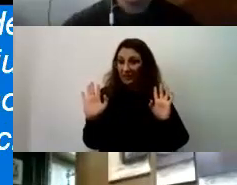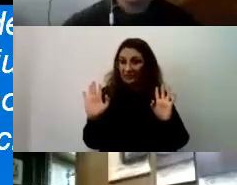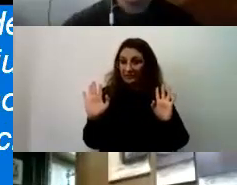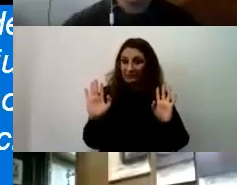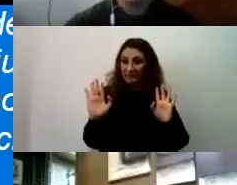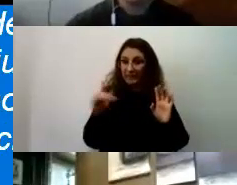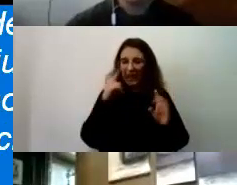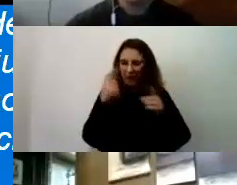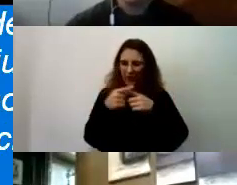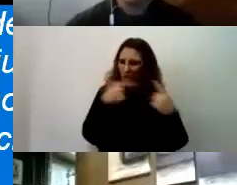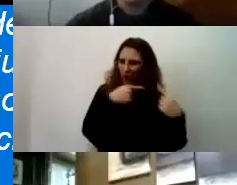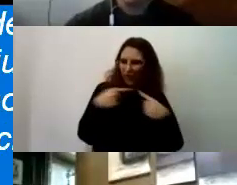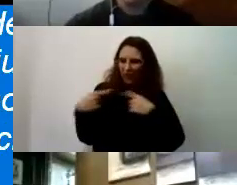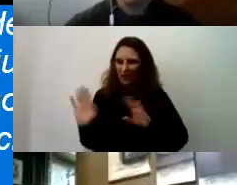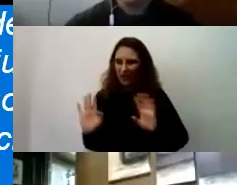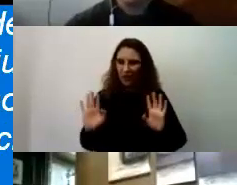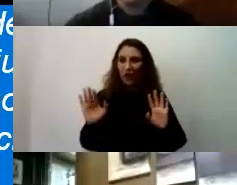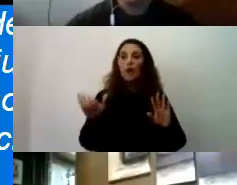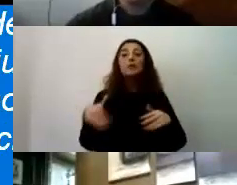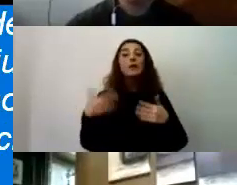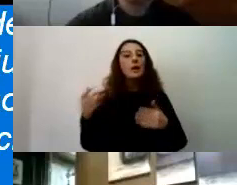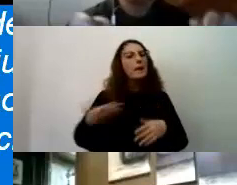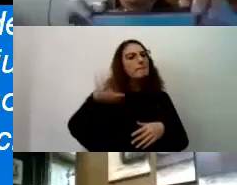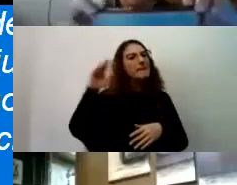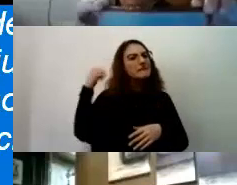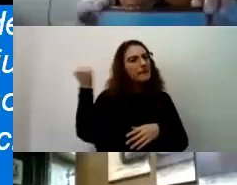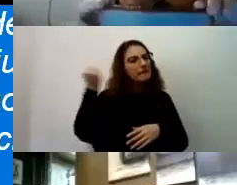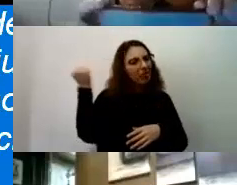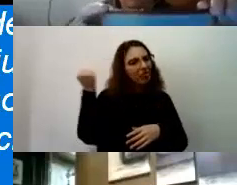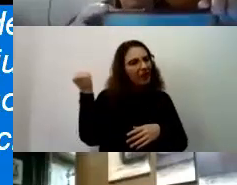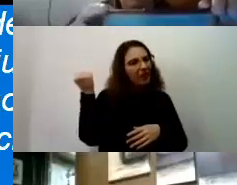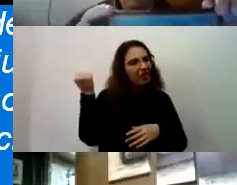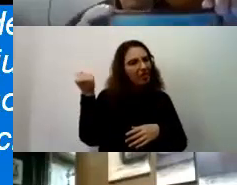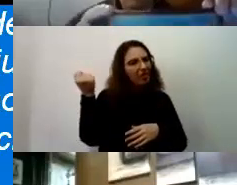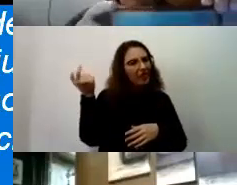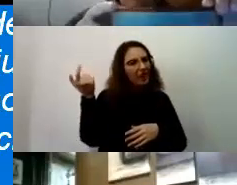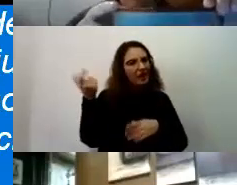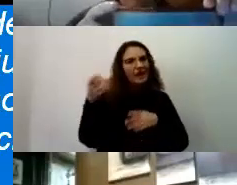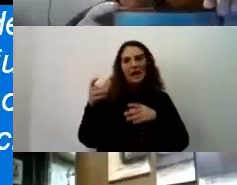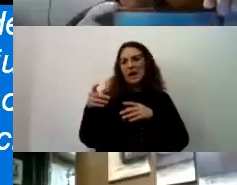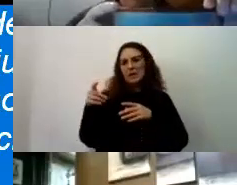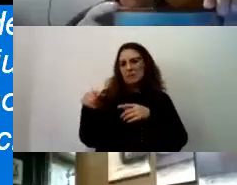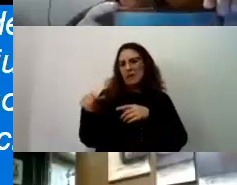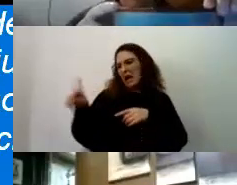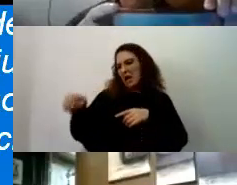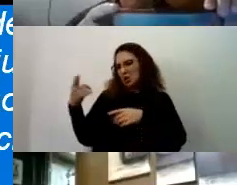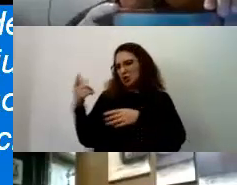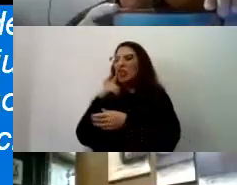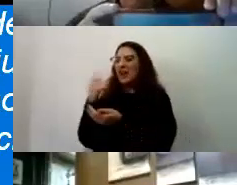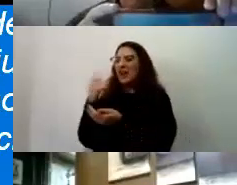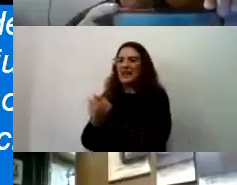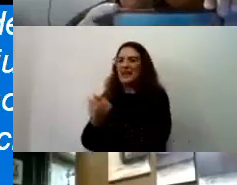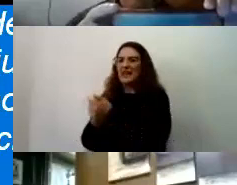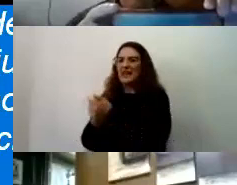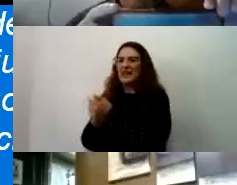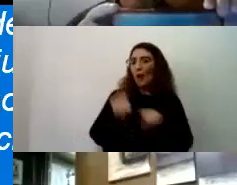lo relevante es que tanto en aquellos como en el sublítem existen situaciones susceptibles de